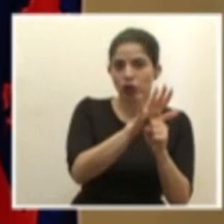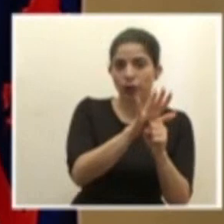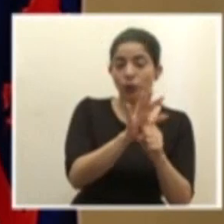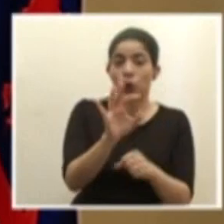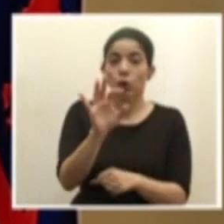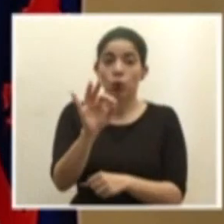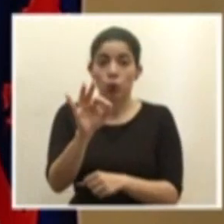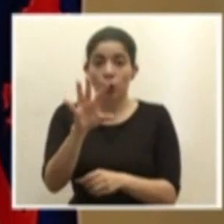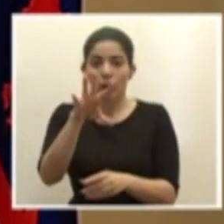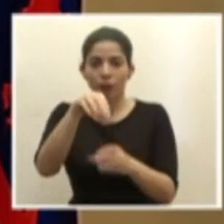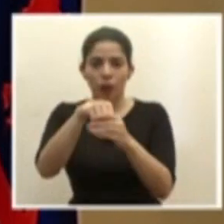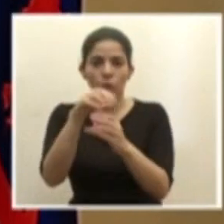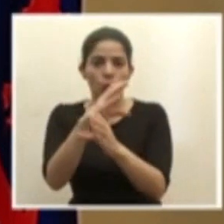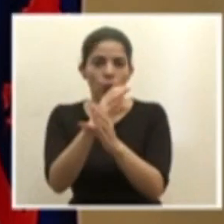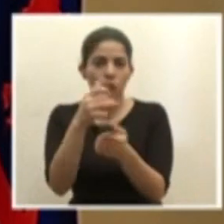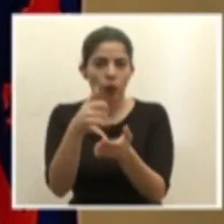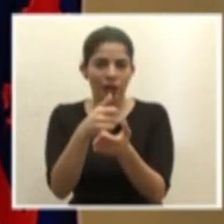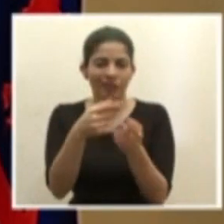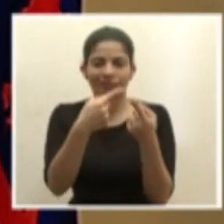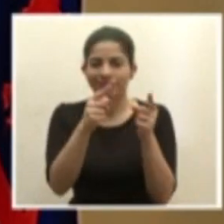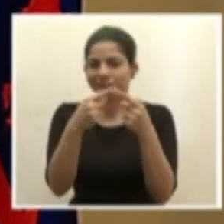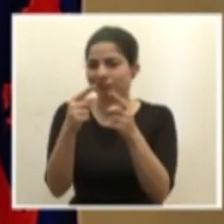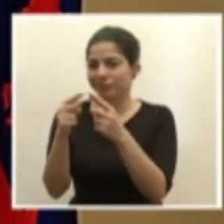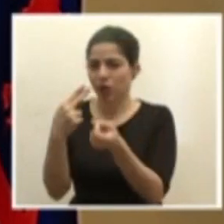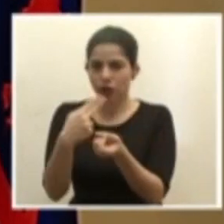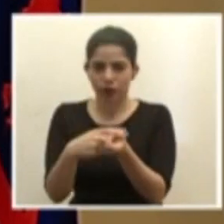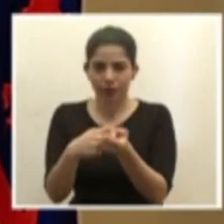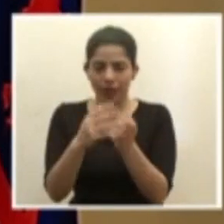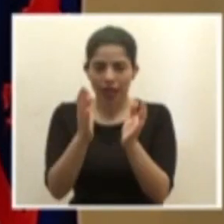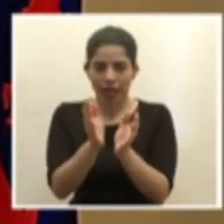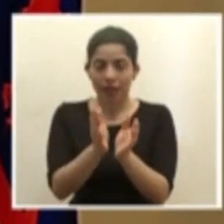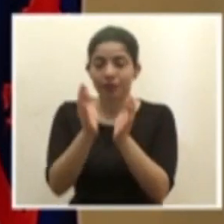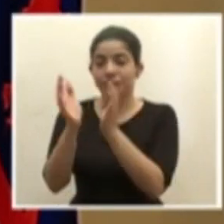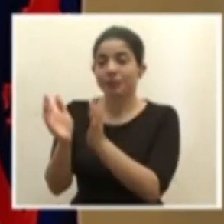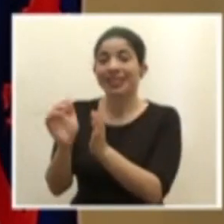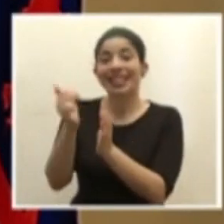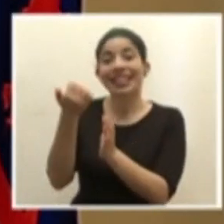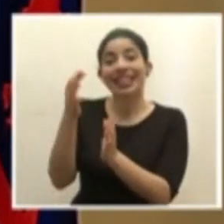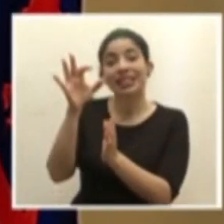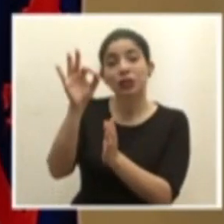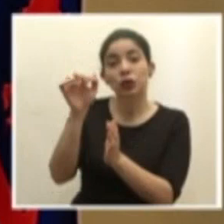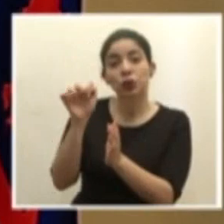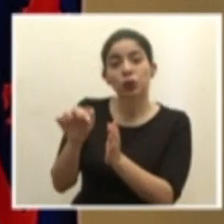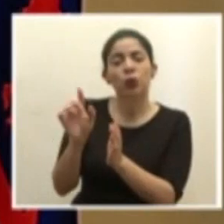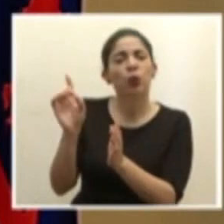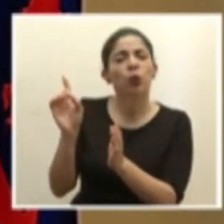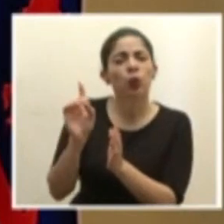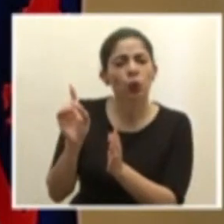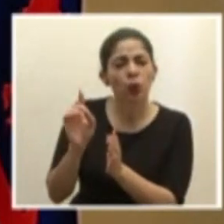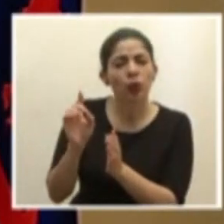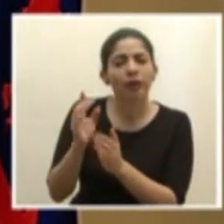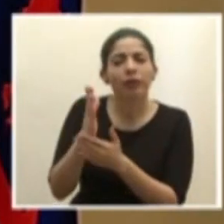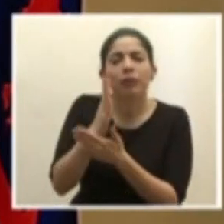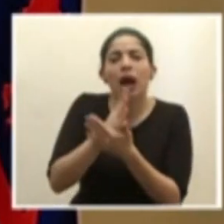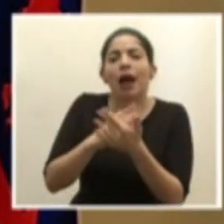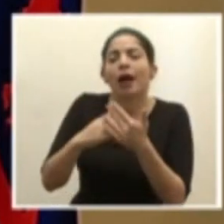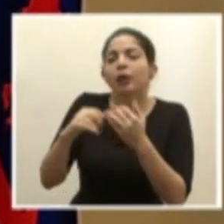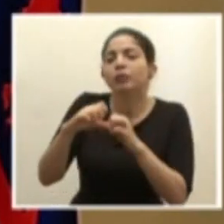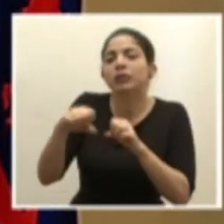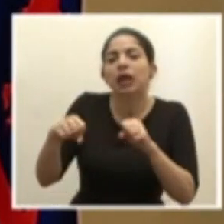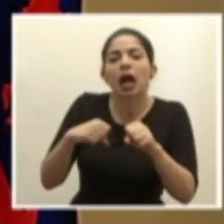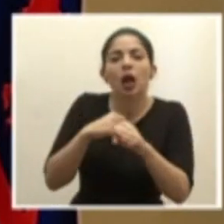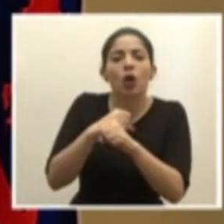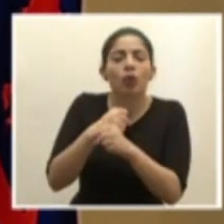en unidades de cuidados intensivos de los hospitales nacionales, y 19 están en algún salón de